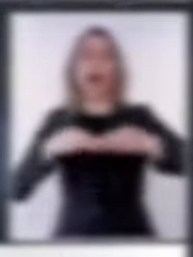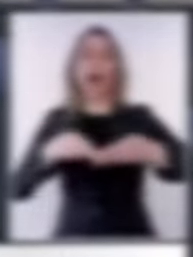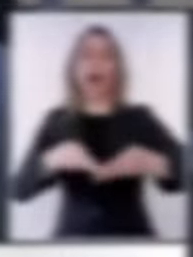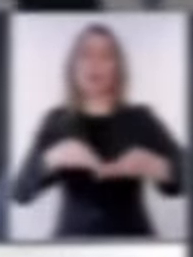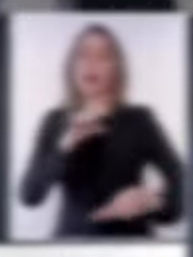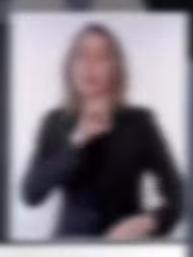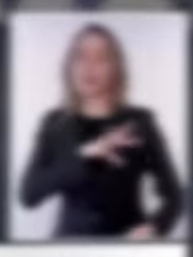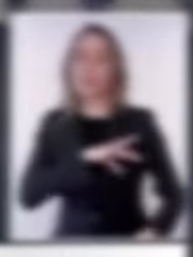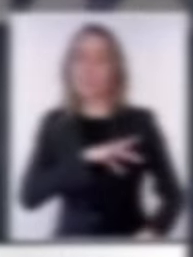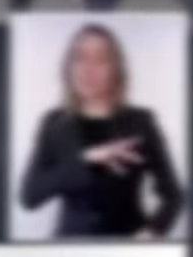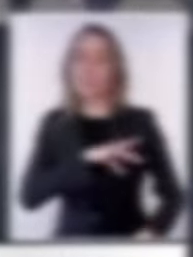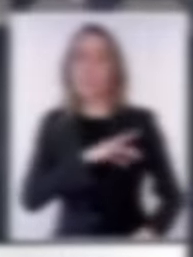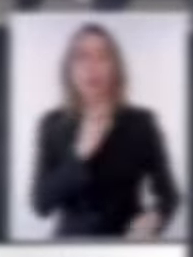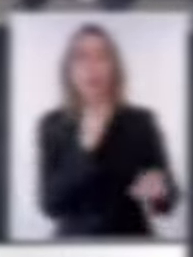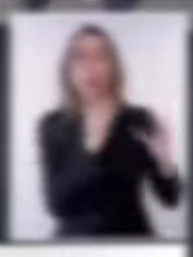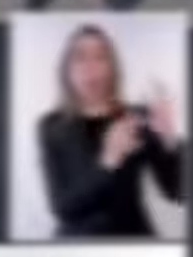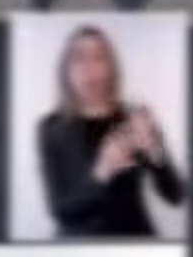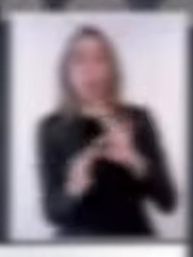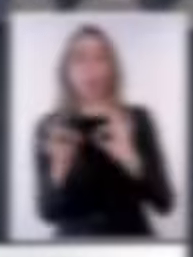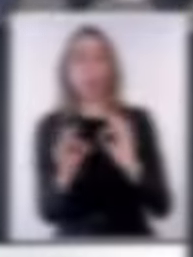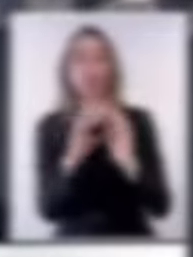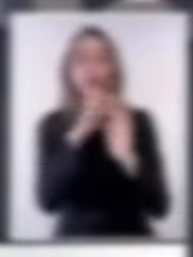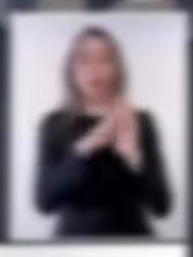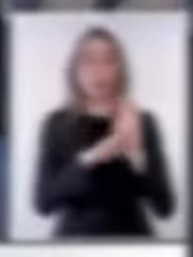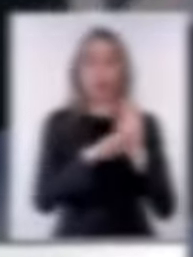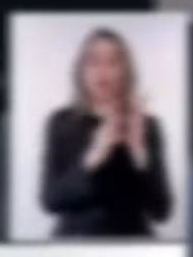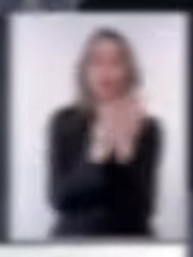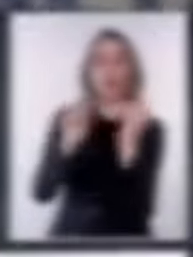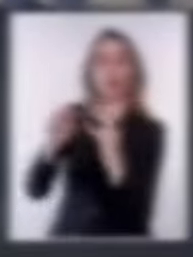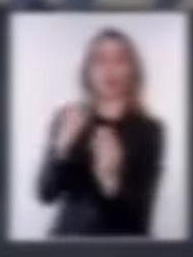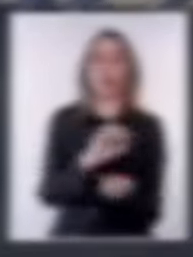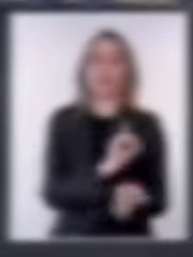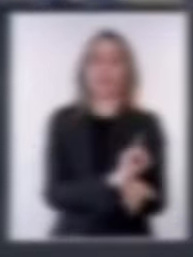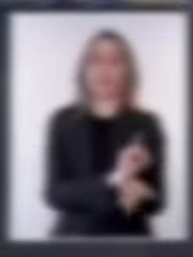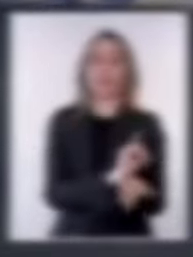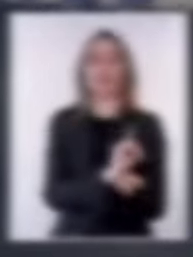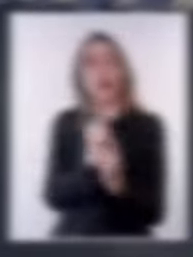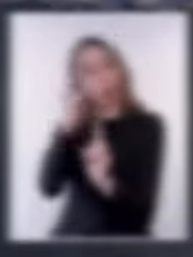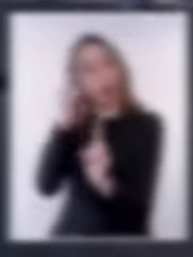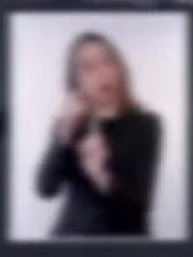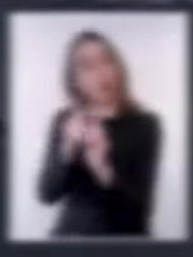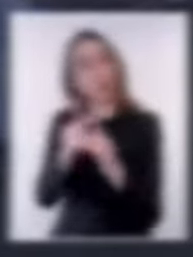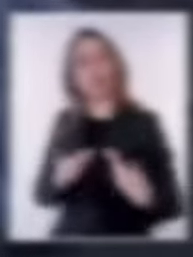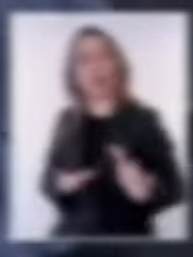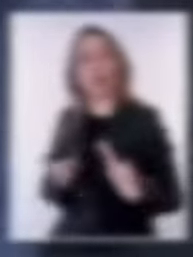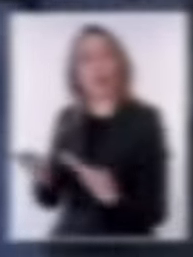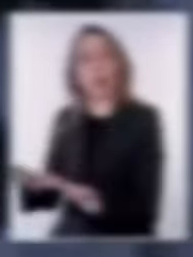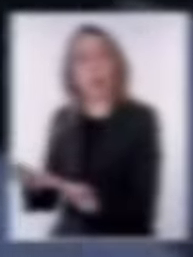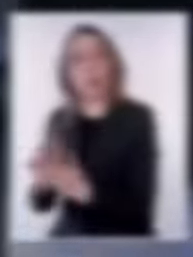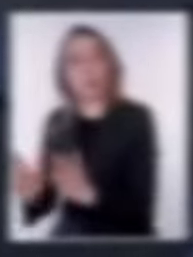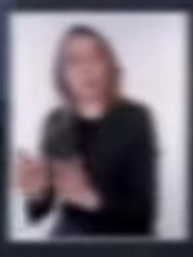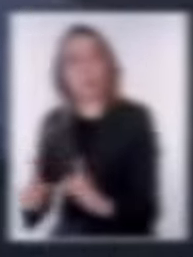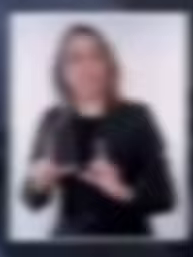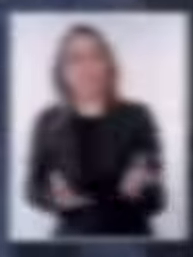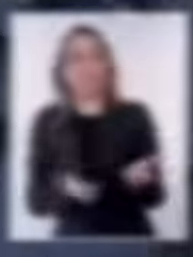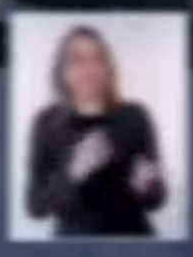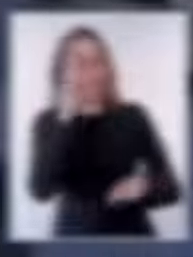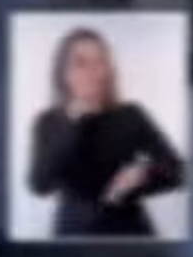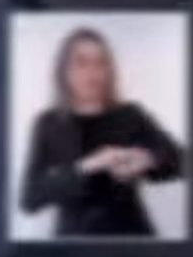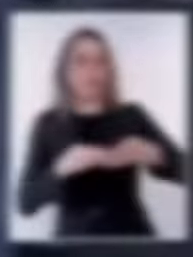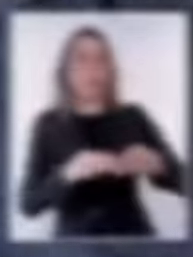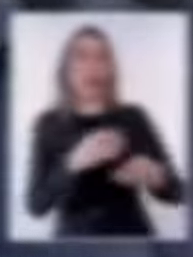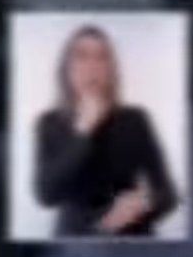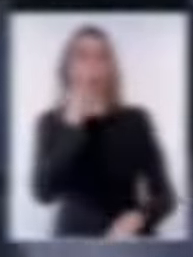Chile, en coherencia con el proyecto educativo institucional, con el propósito de entregar al servicio naval a hombres y